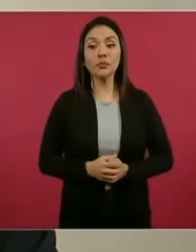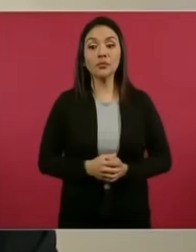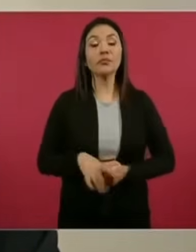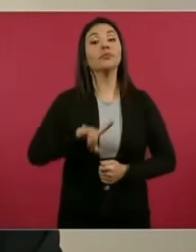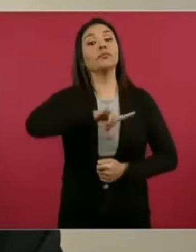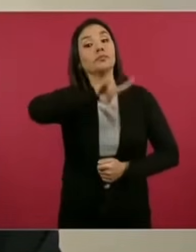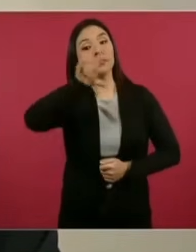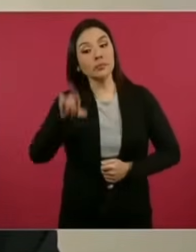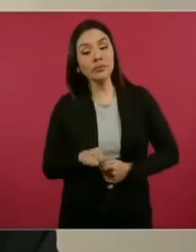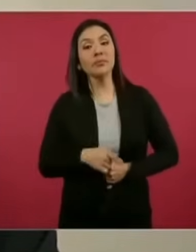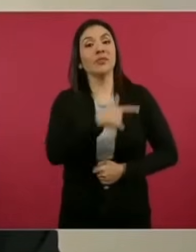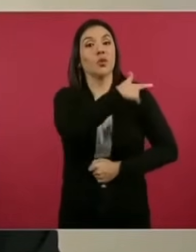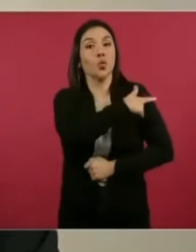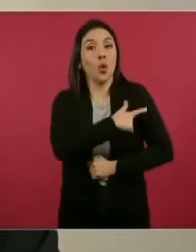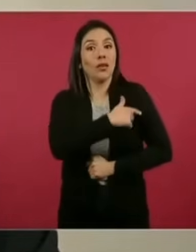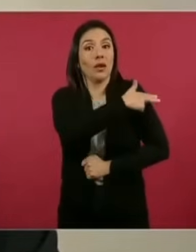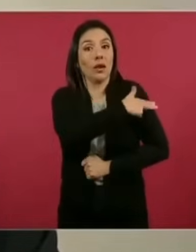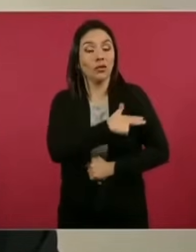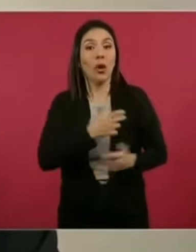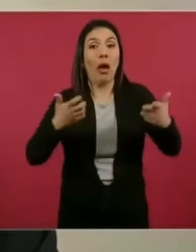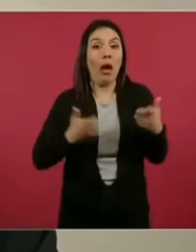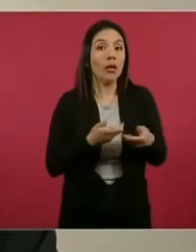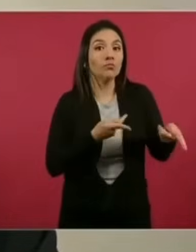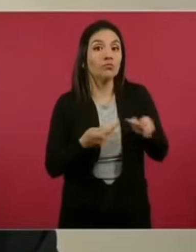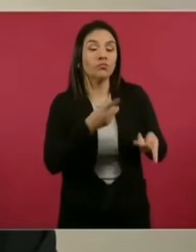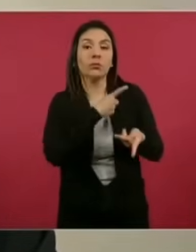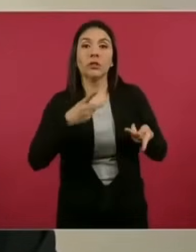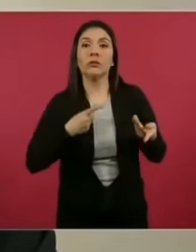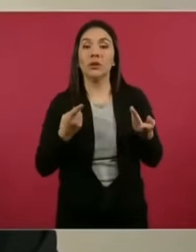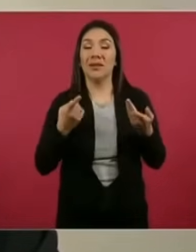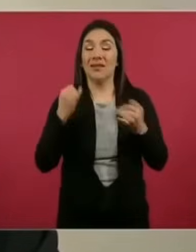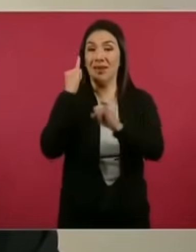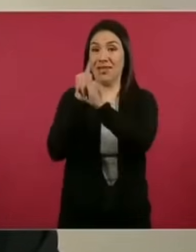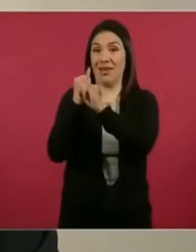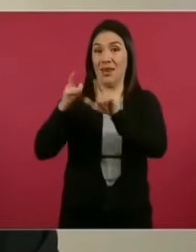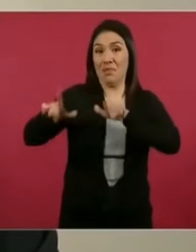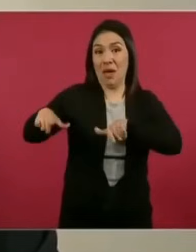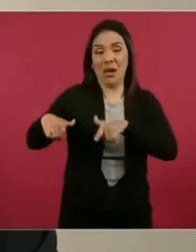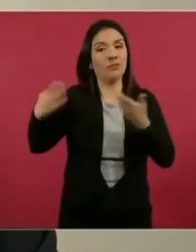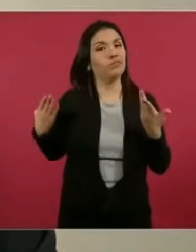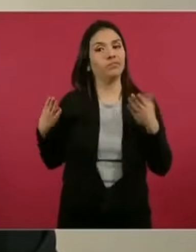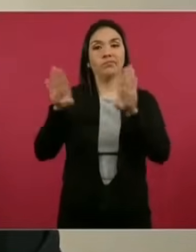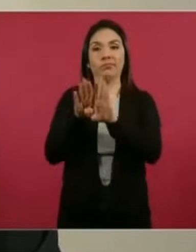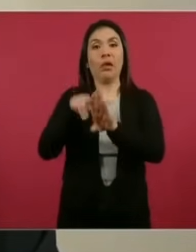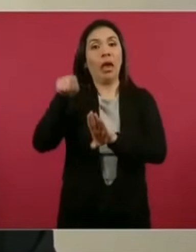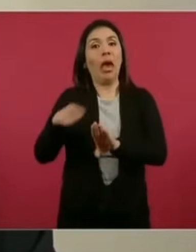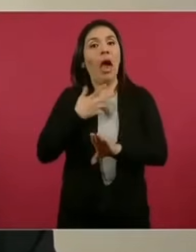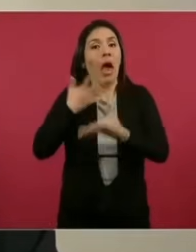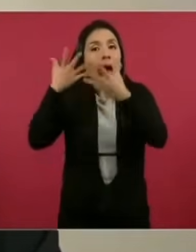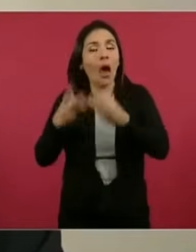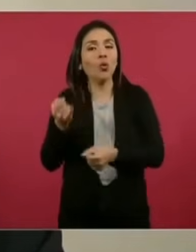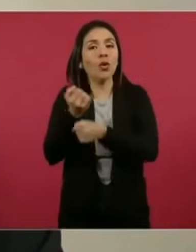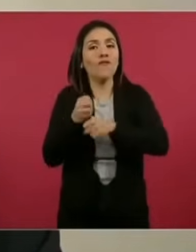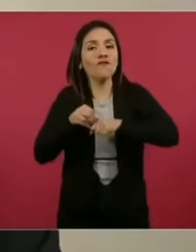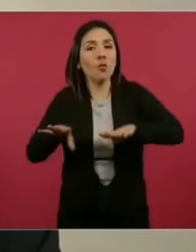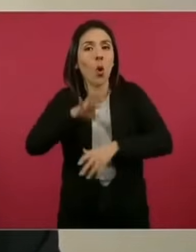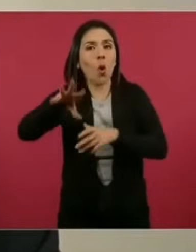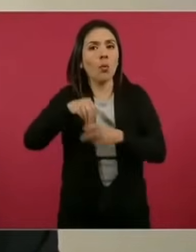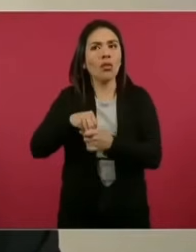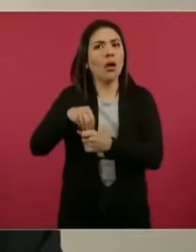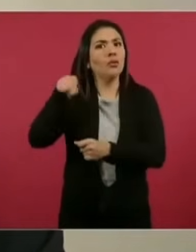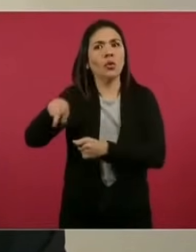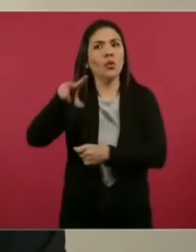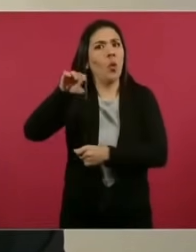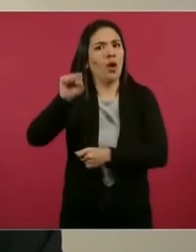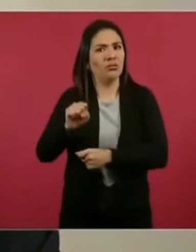Enseguida, la Guardia Nacional procedió a cerrar el sitio donde se alojaba la información extraída ilegalmente,